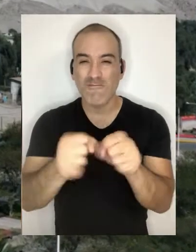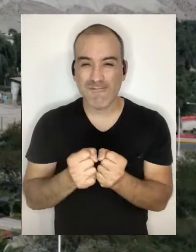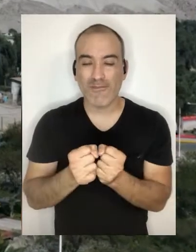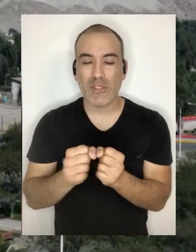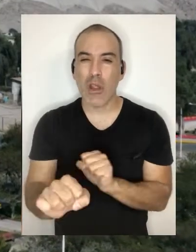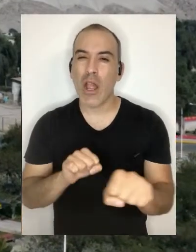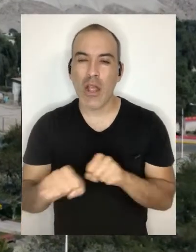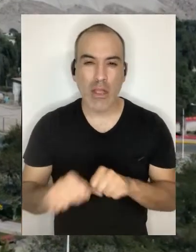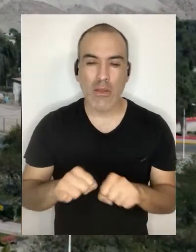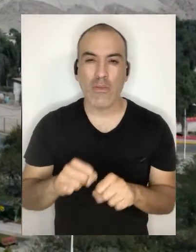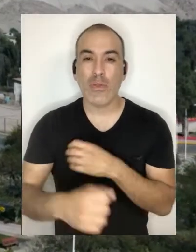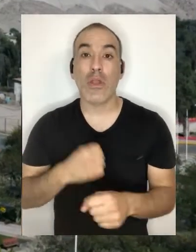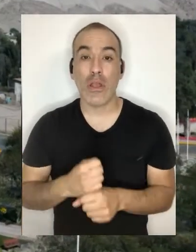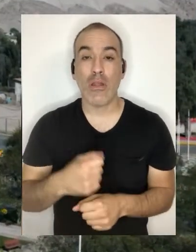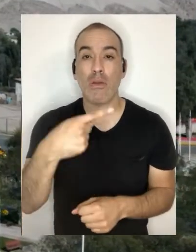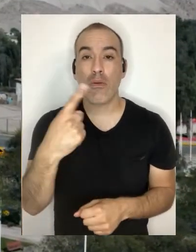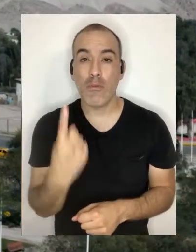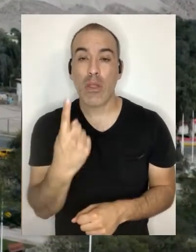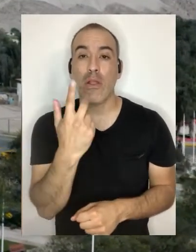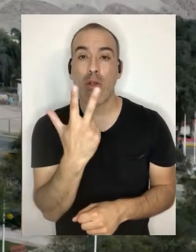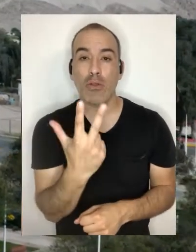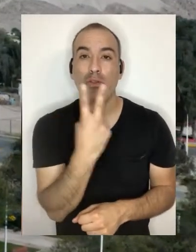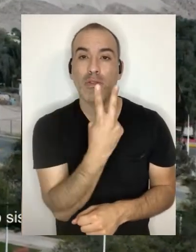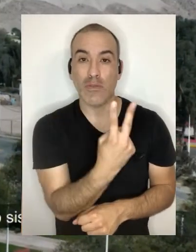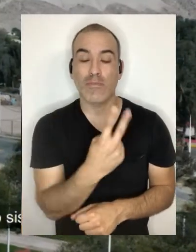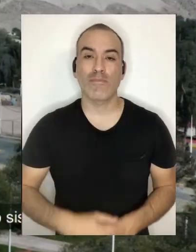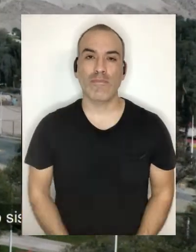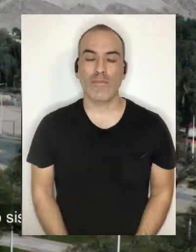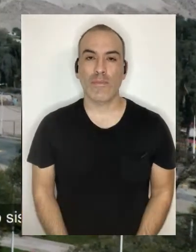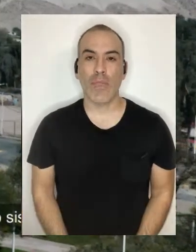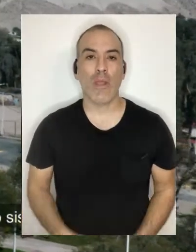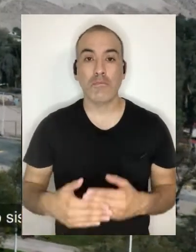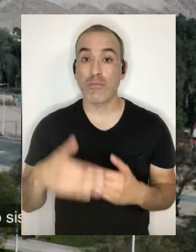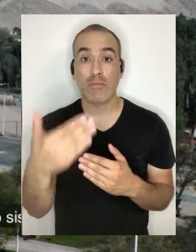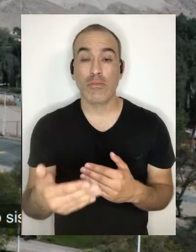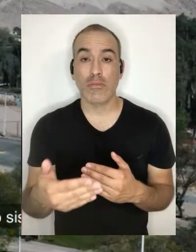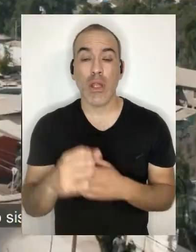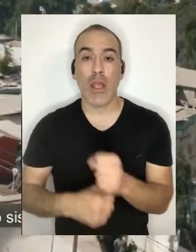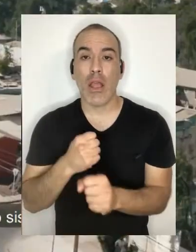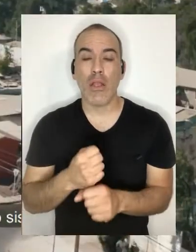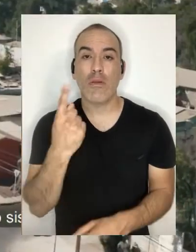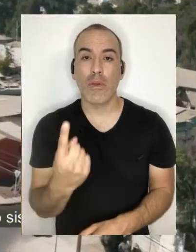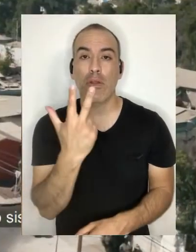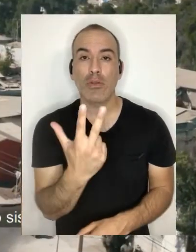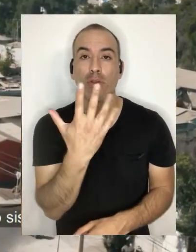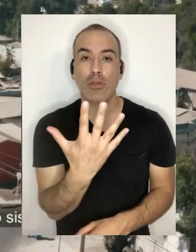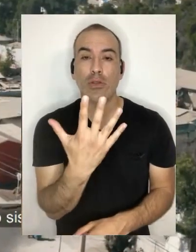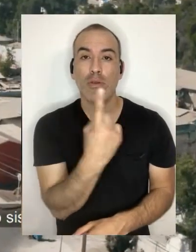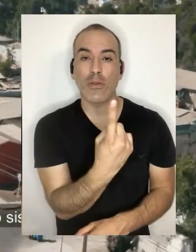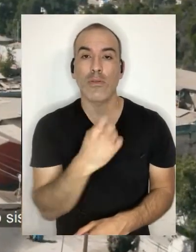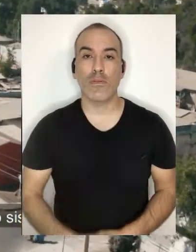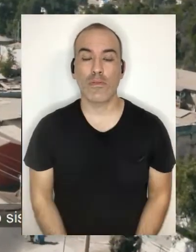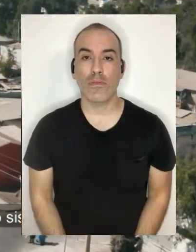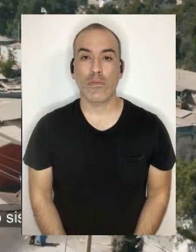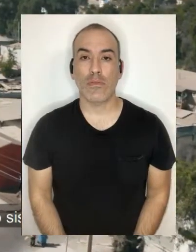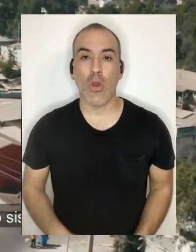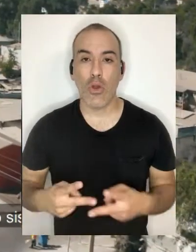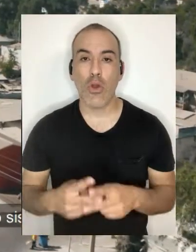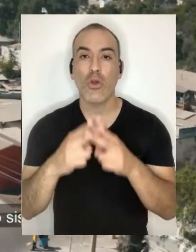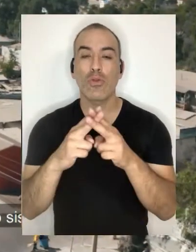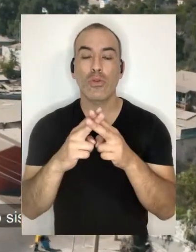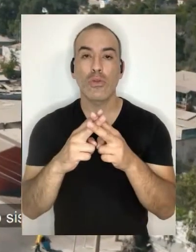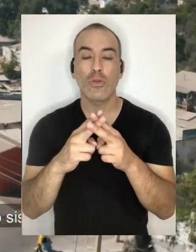el terremoto del año 1822. Luego, en el año 1851, la